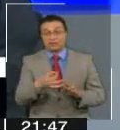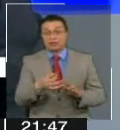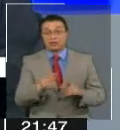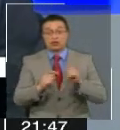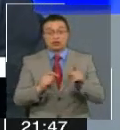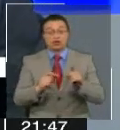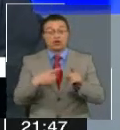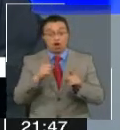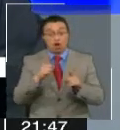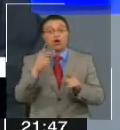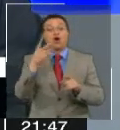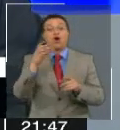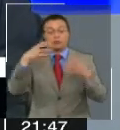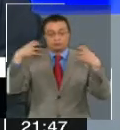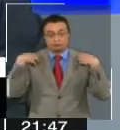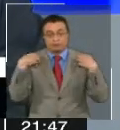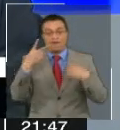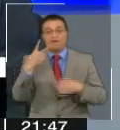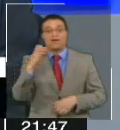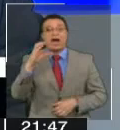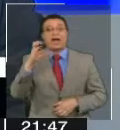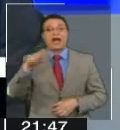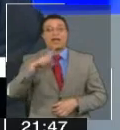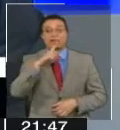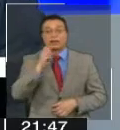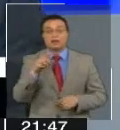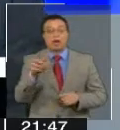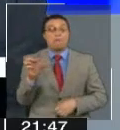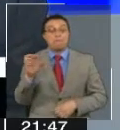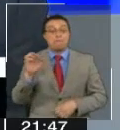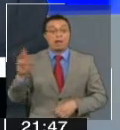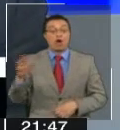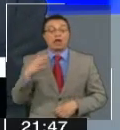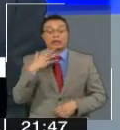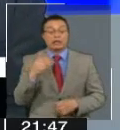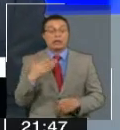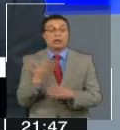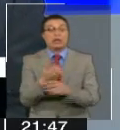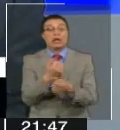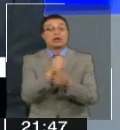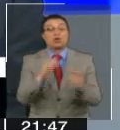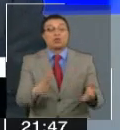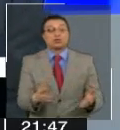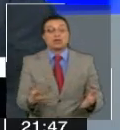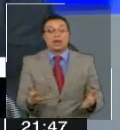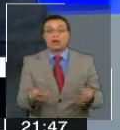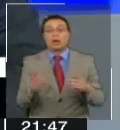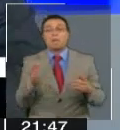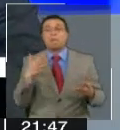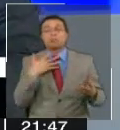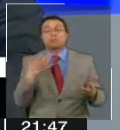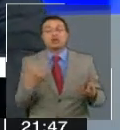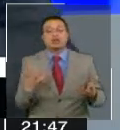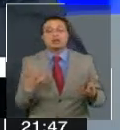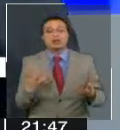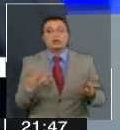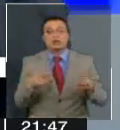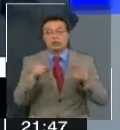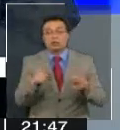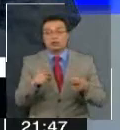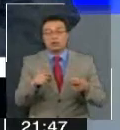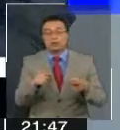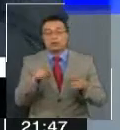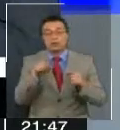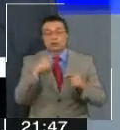declaran vacante el cargo. ¿Ya? ¿Y eso qué significa? Es peor que presentar la renuncia. ¿Por qué? ¿Es peor en qué sentido?